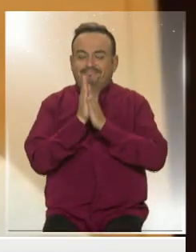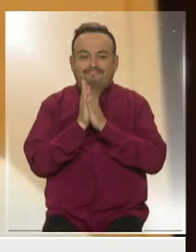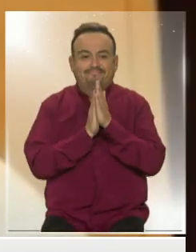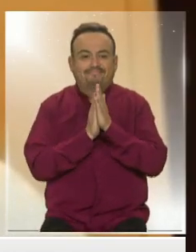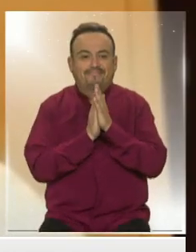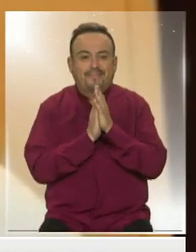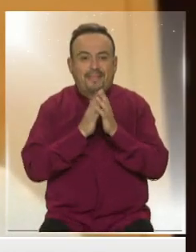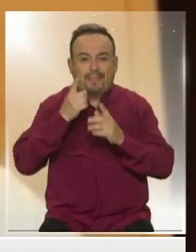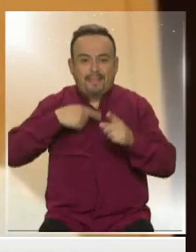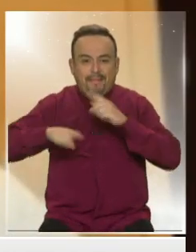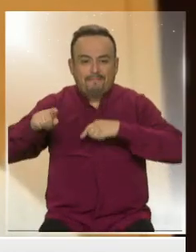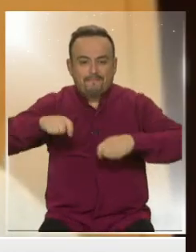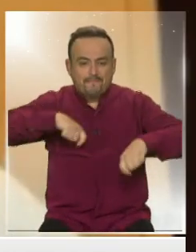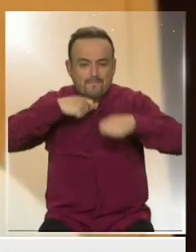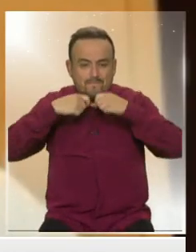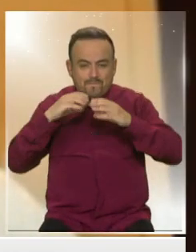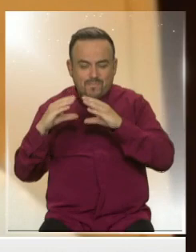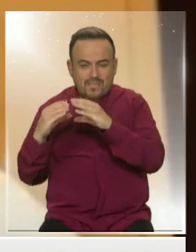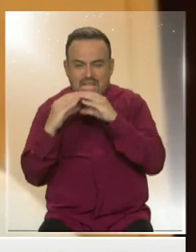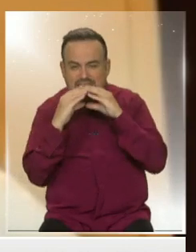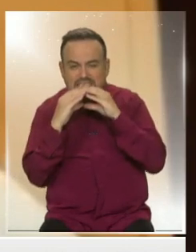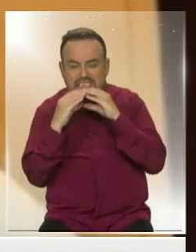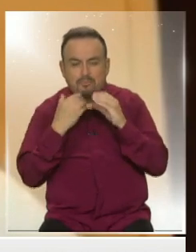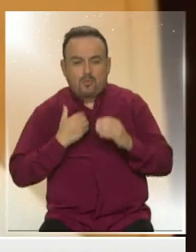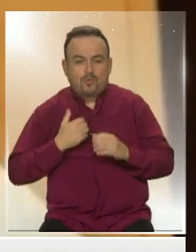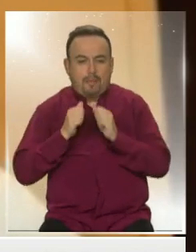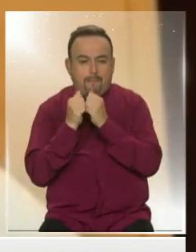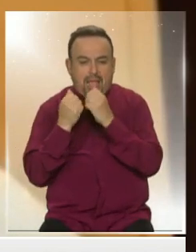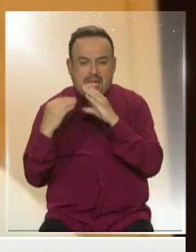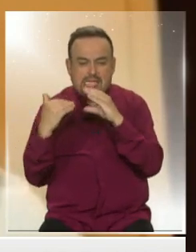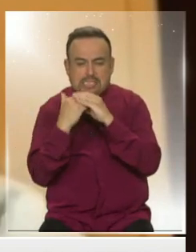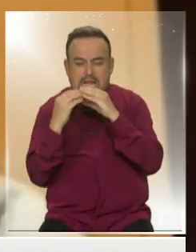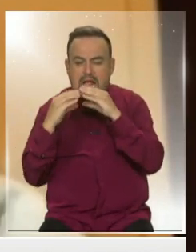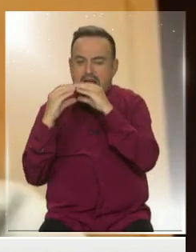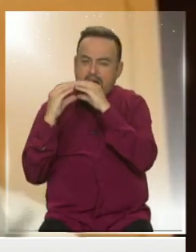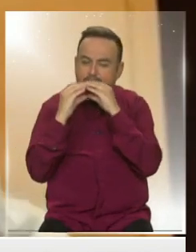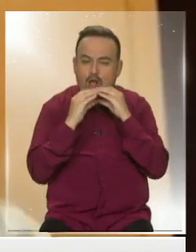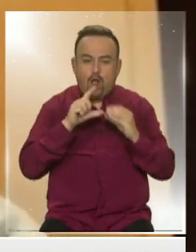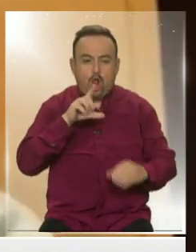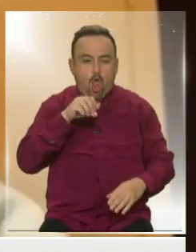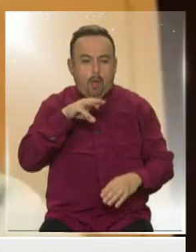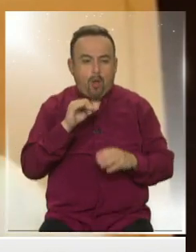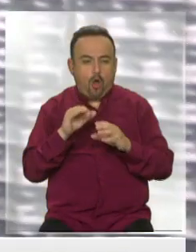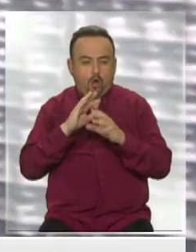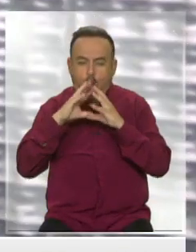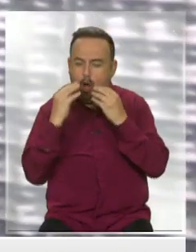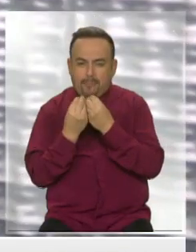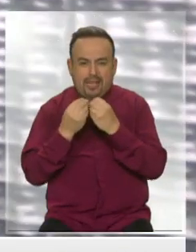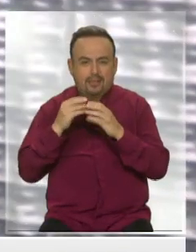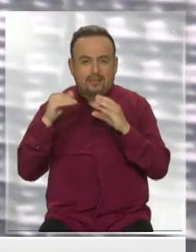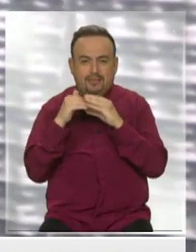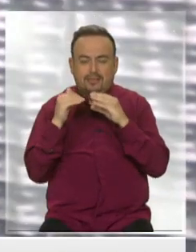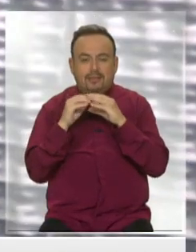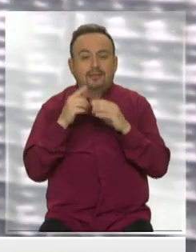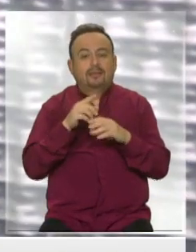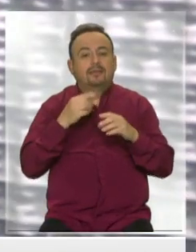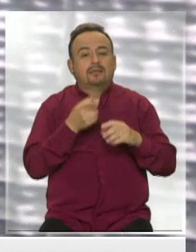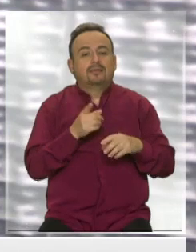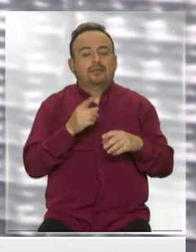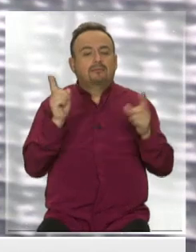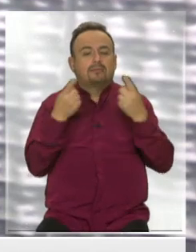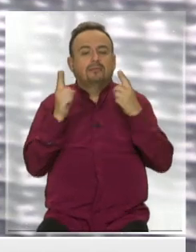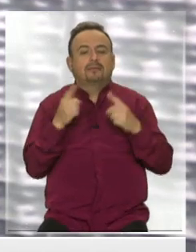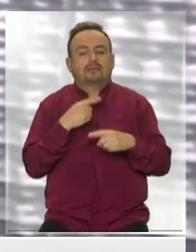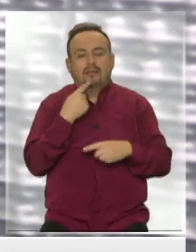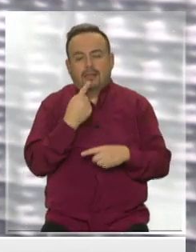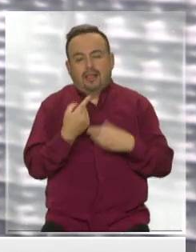Ir a comerme un buen sándwich. Me gustan los sándwiches, amiga. A comerme un lomo completo. ¿Qué título de las canciones